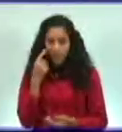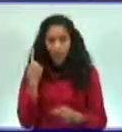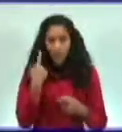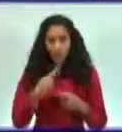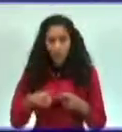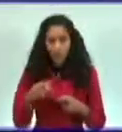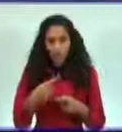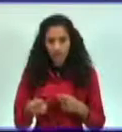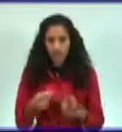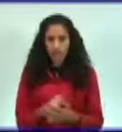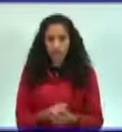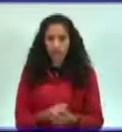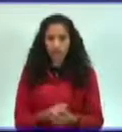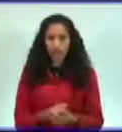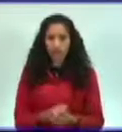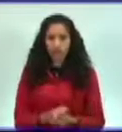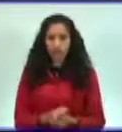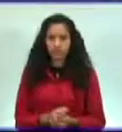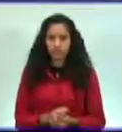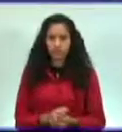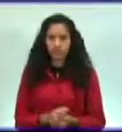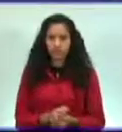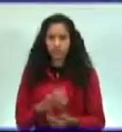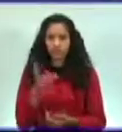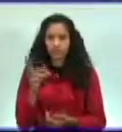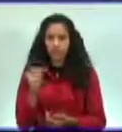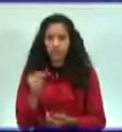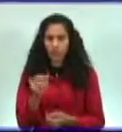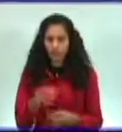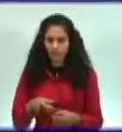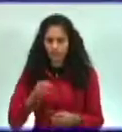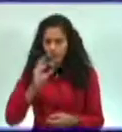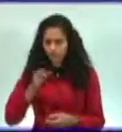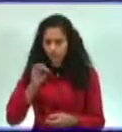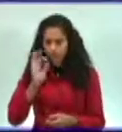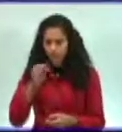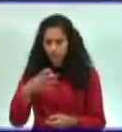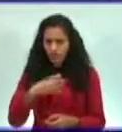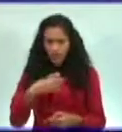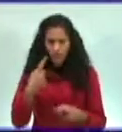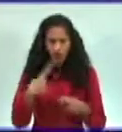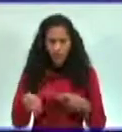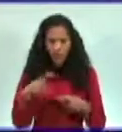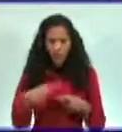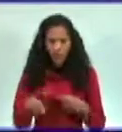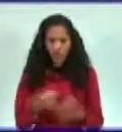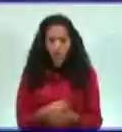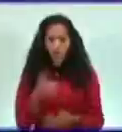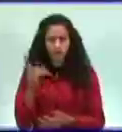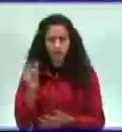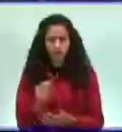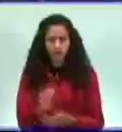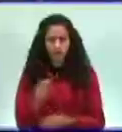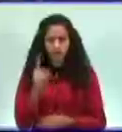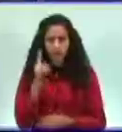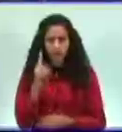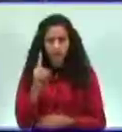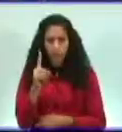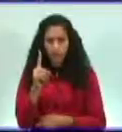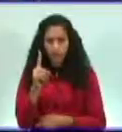ahora otro ejemplo. ¿Cuántas tazas carmelitas tenemos? Contemos, una.